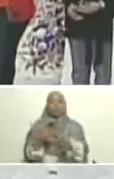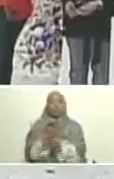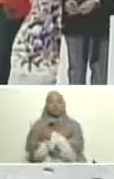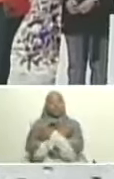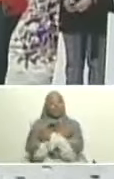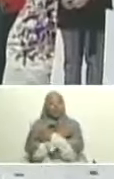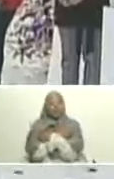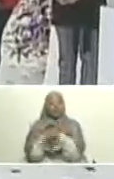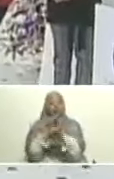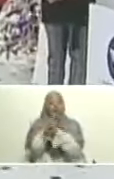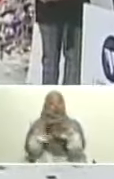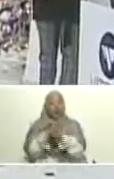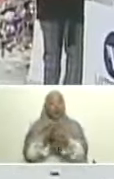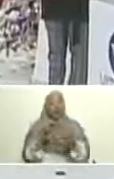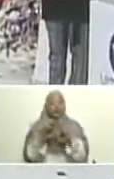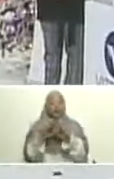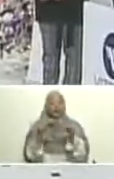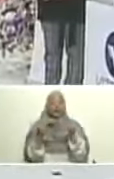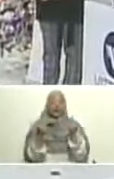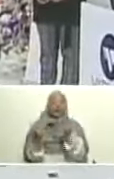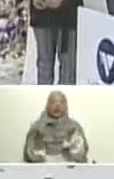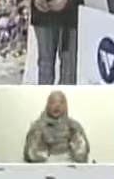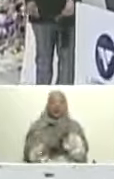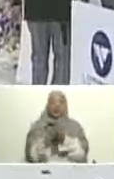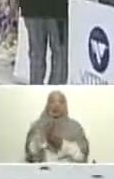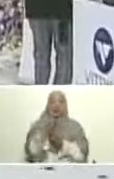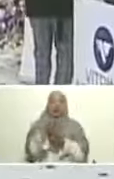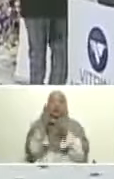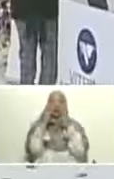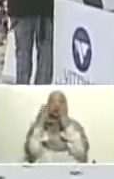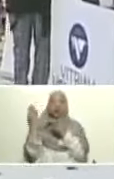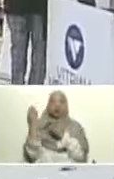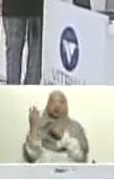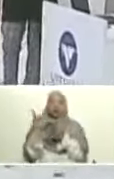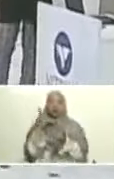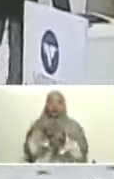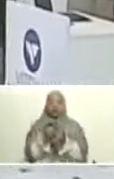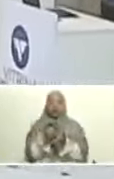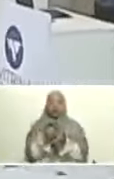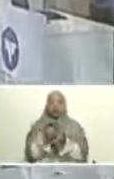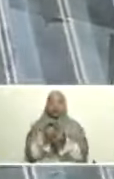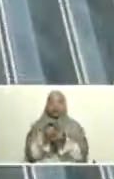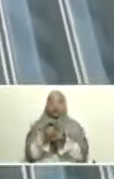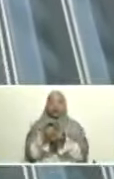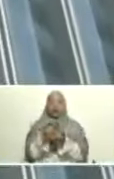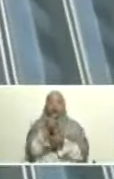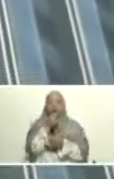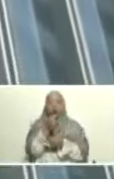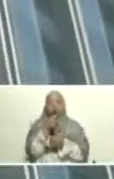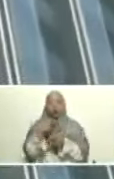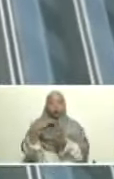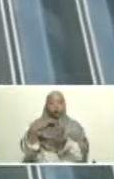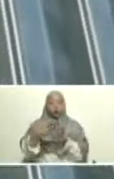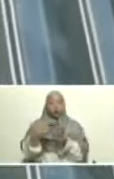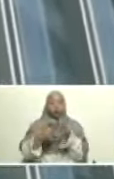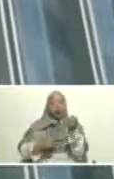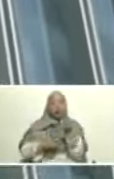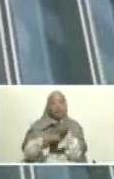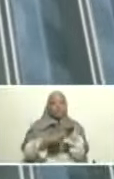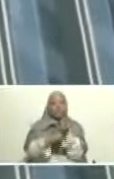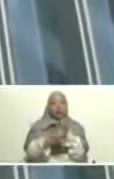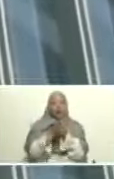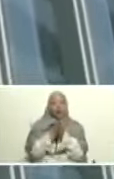felicidad, prosperidad. Así que por aquí nos acercamos y me acercan un micrófono de apoyo, por